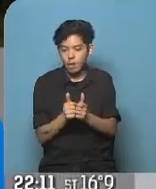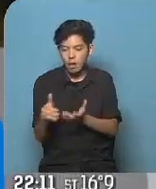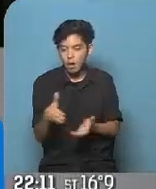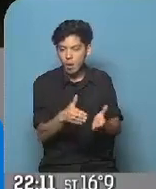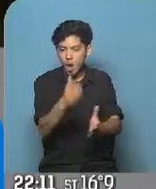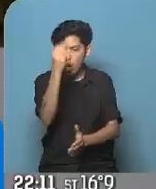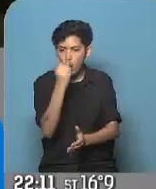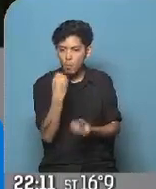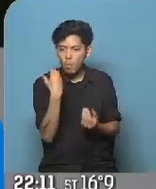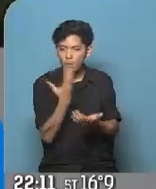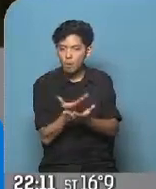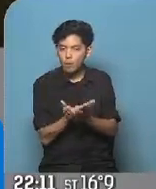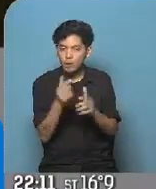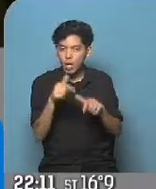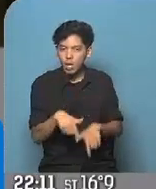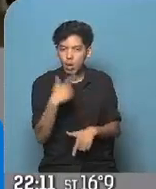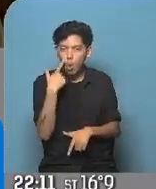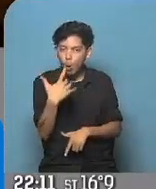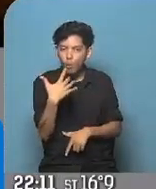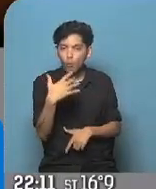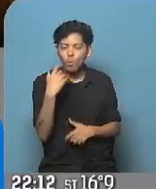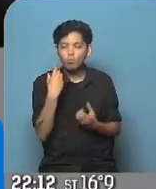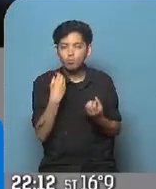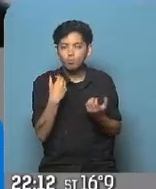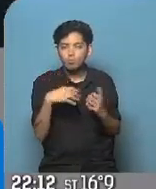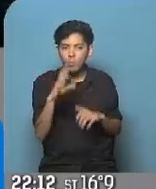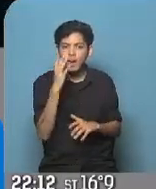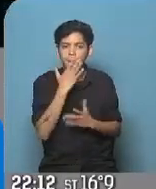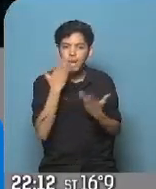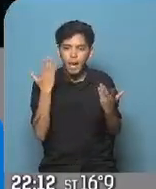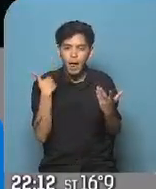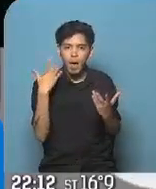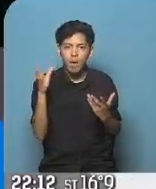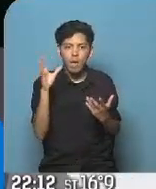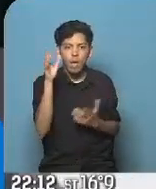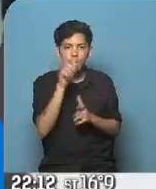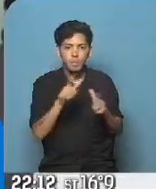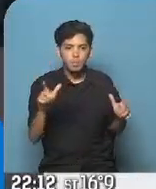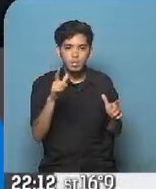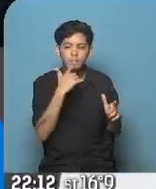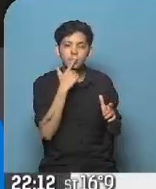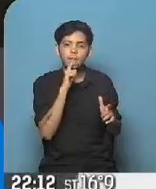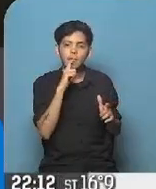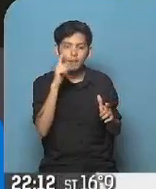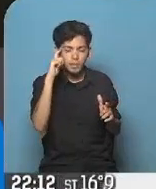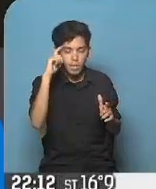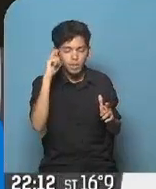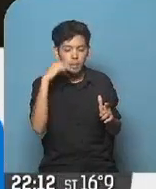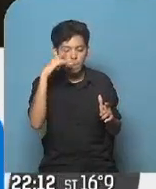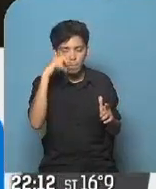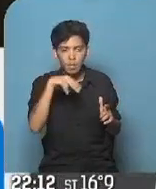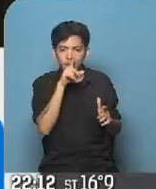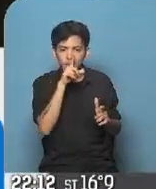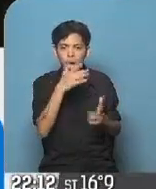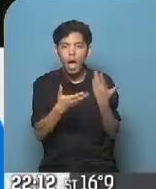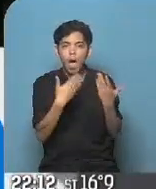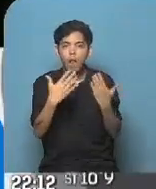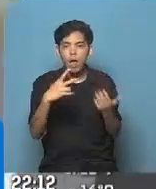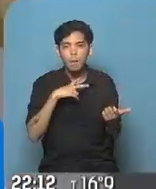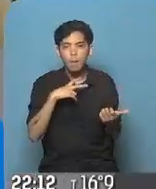las propuestas de hoy obviamente son mucho más agradables al oído del establishment. Está hablando de